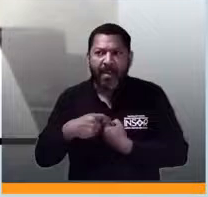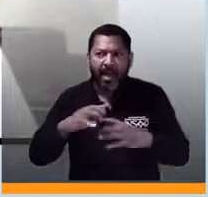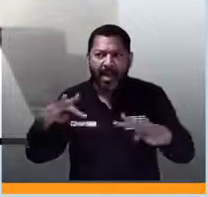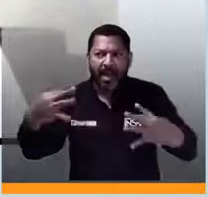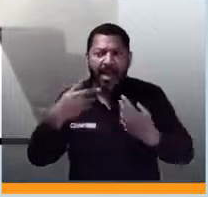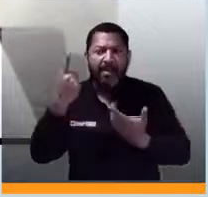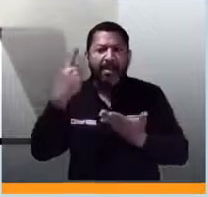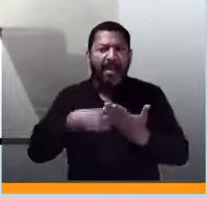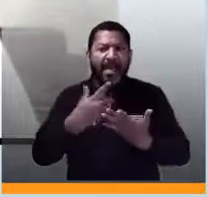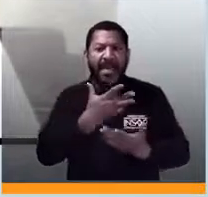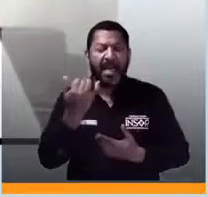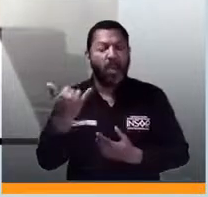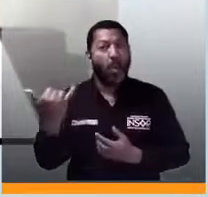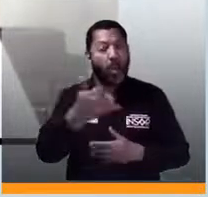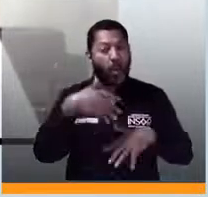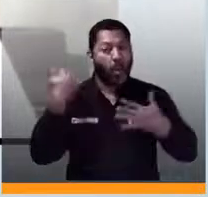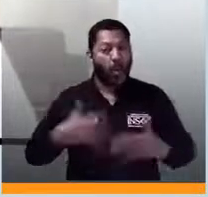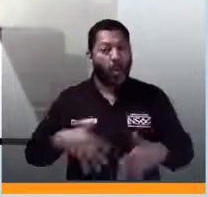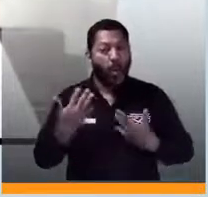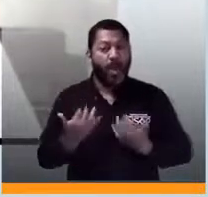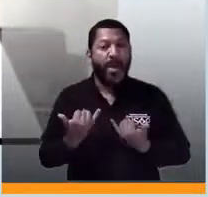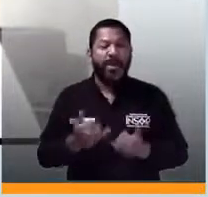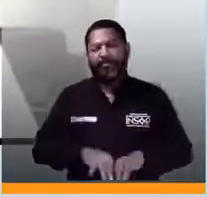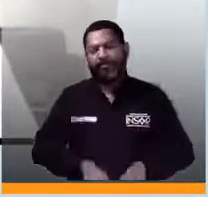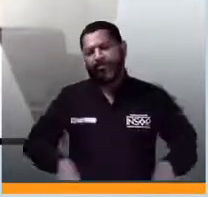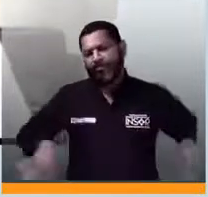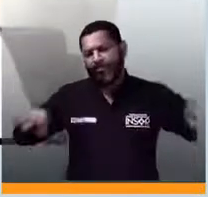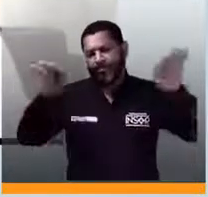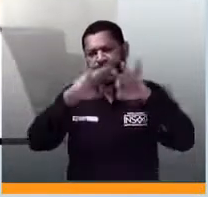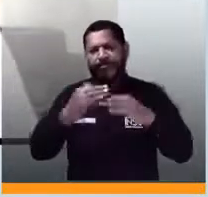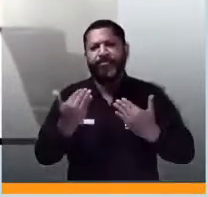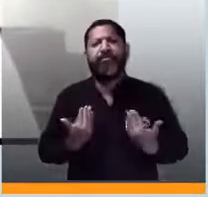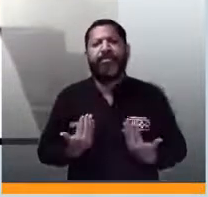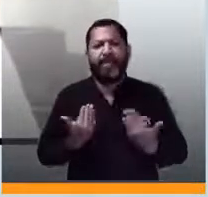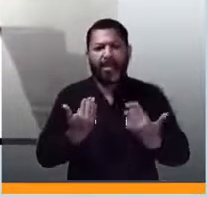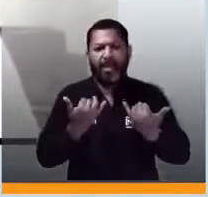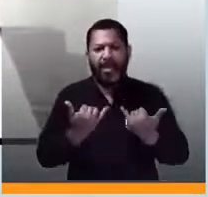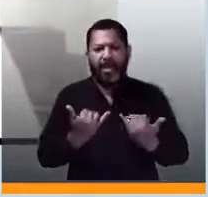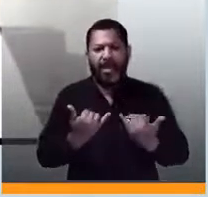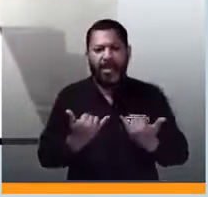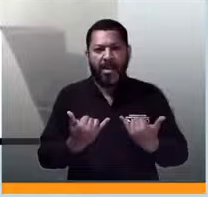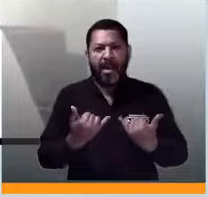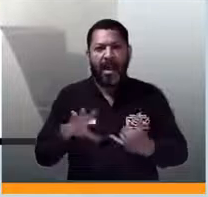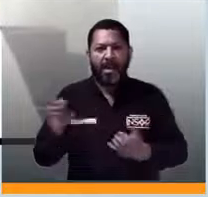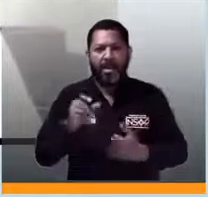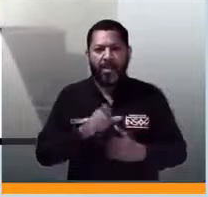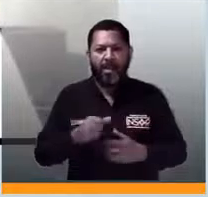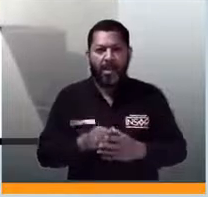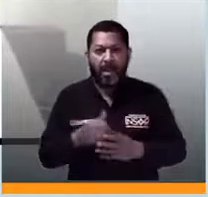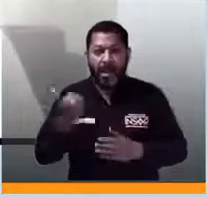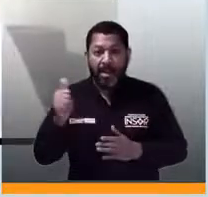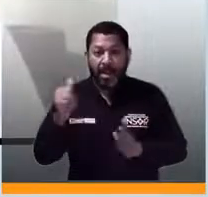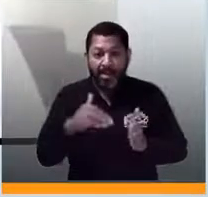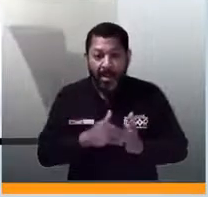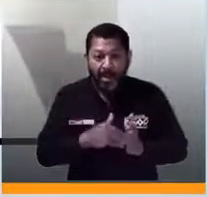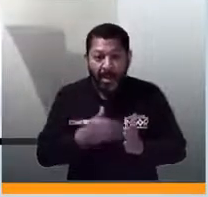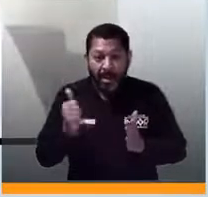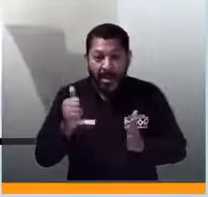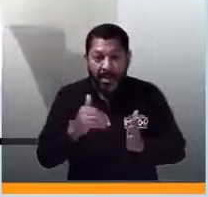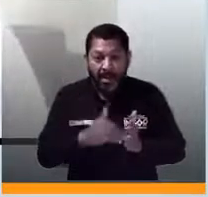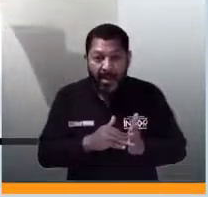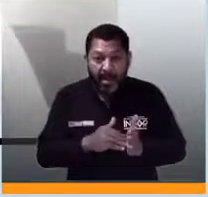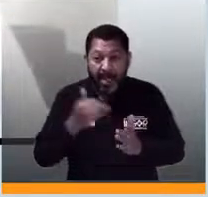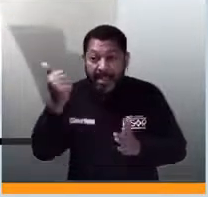siguiendo por los diferentes medios, y creo que eso es muy, muy importante para todos nosotros. ¿10.000 personas?